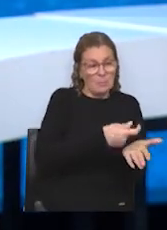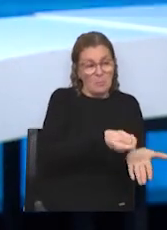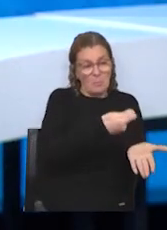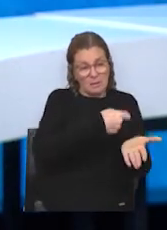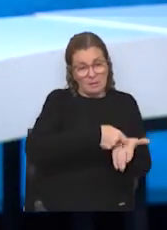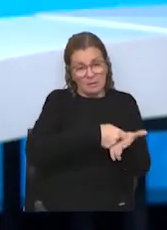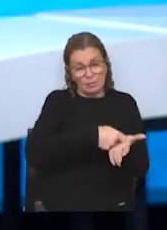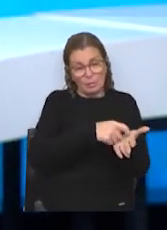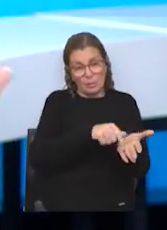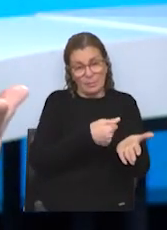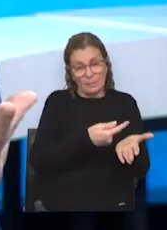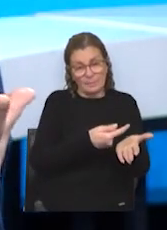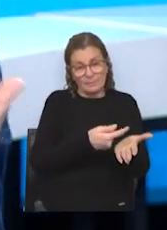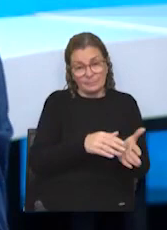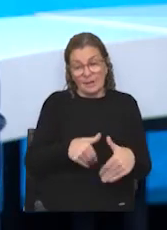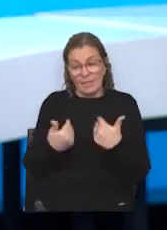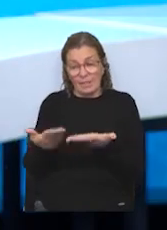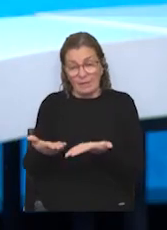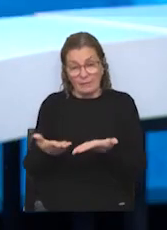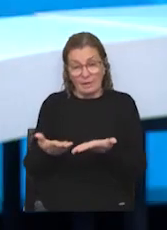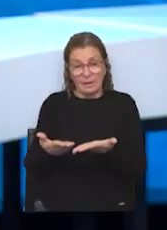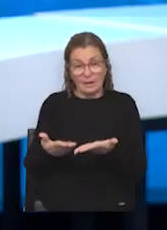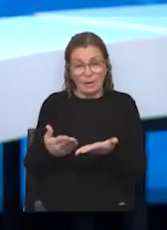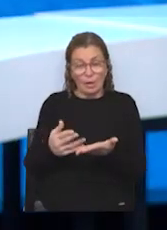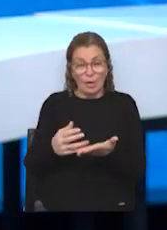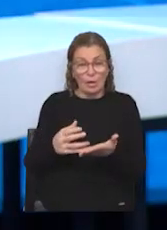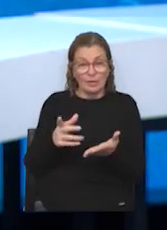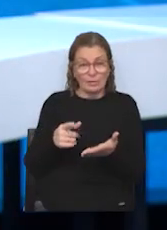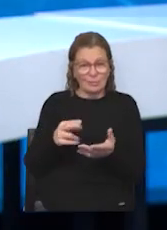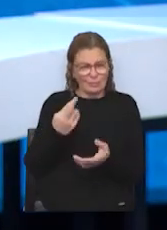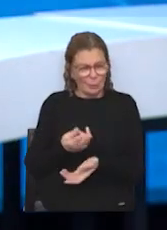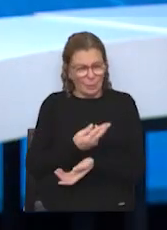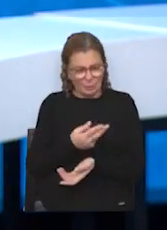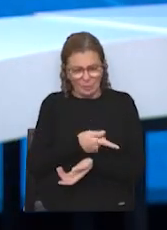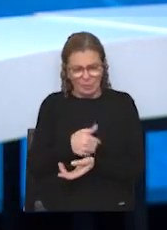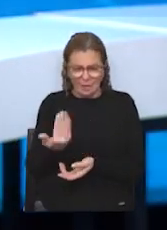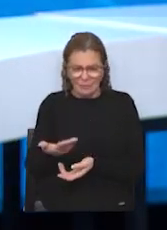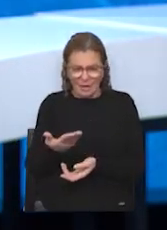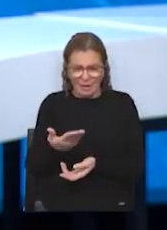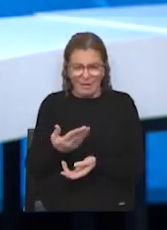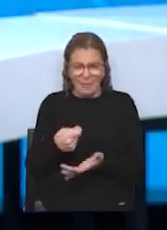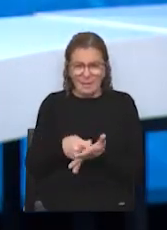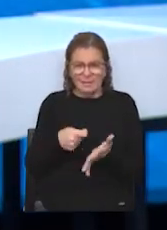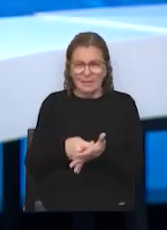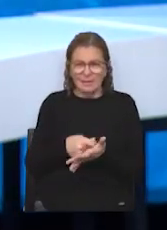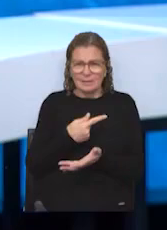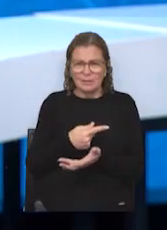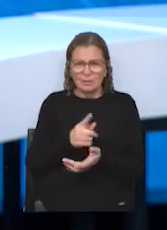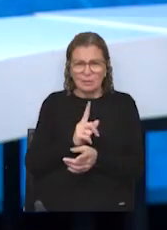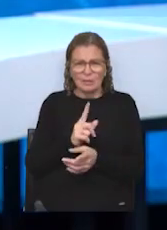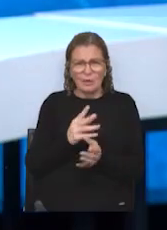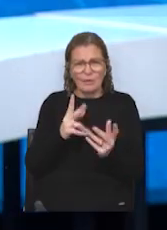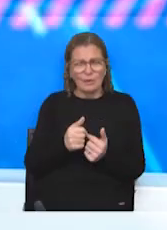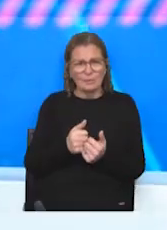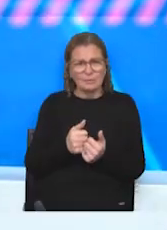través del concepto de responsabilidad social empresarial eso a ustedes también les hace ruido piensan de que eso no tenía que haber sido de esa